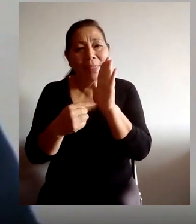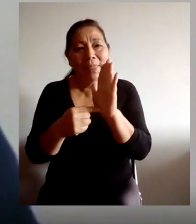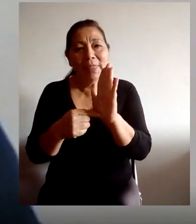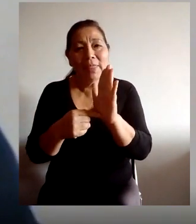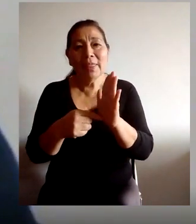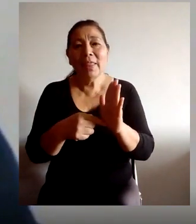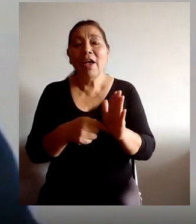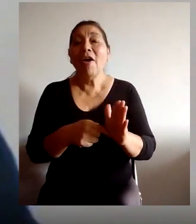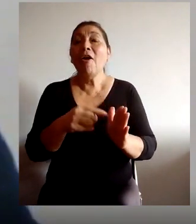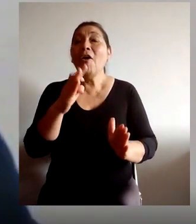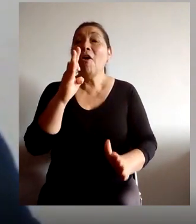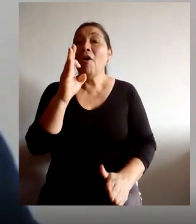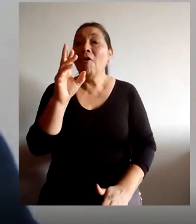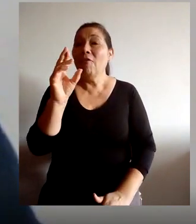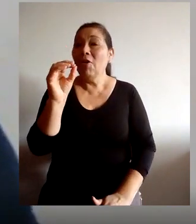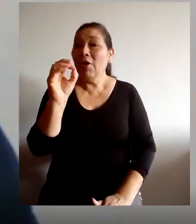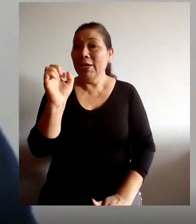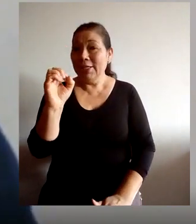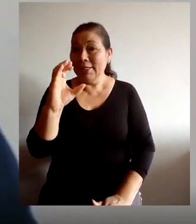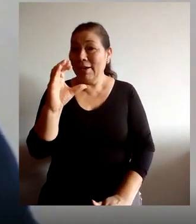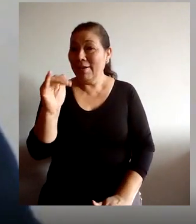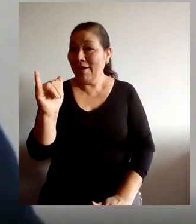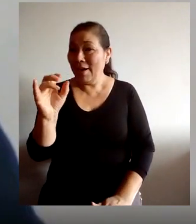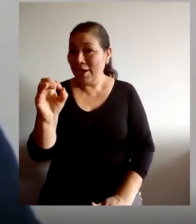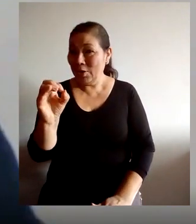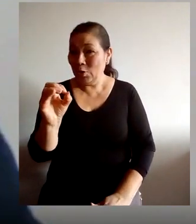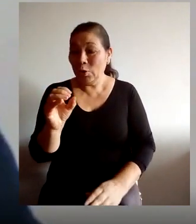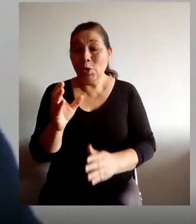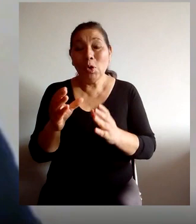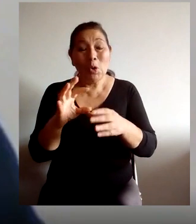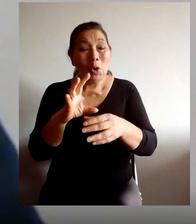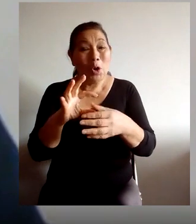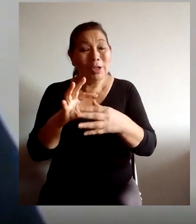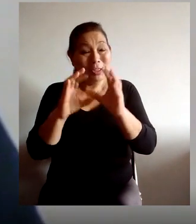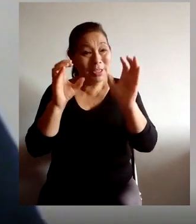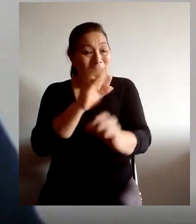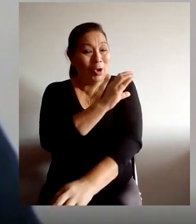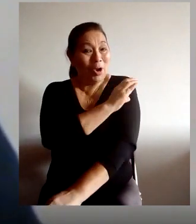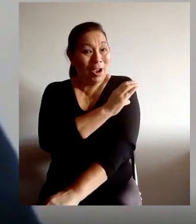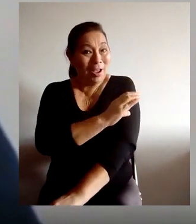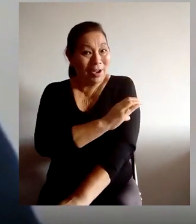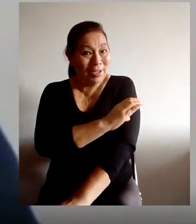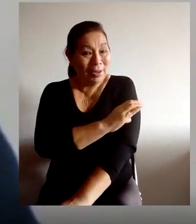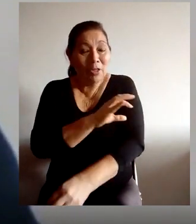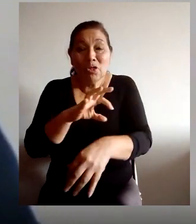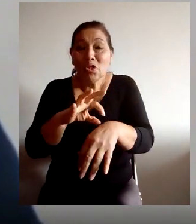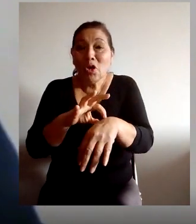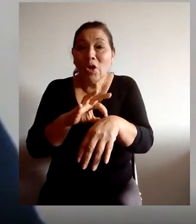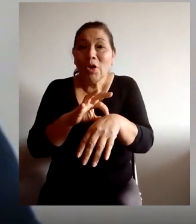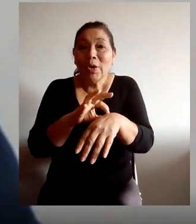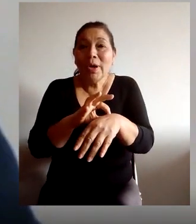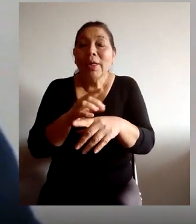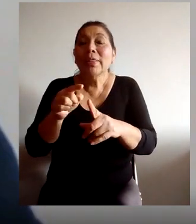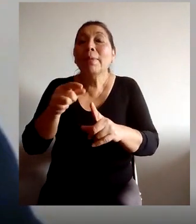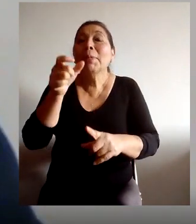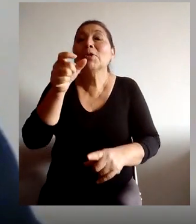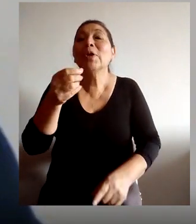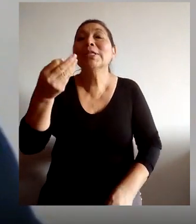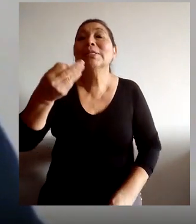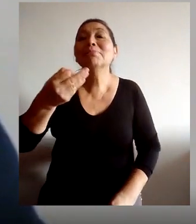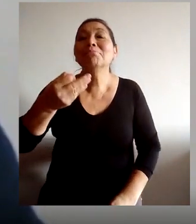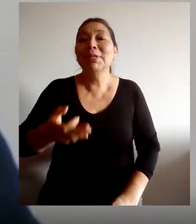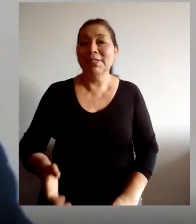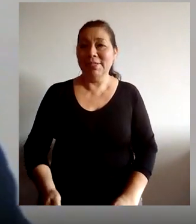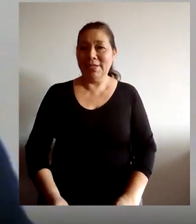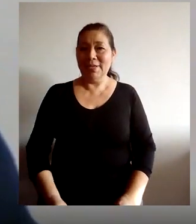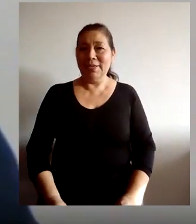obrar exámenes médicos de especialistas. Y en la medicina, la especialidad la